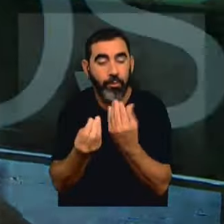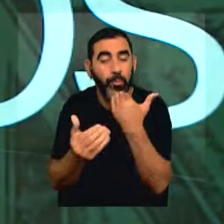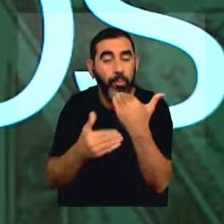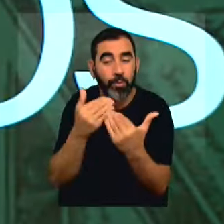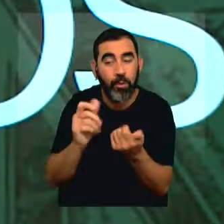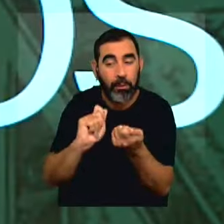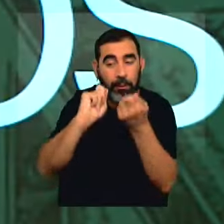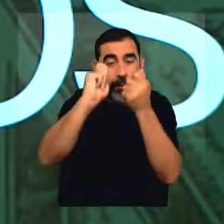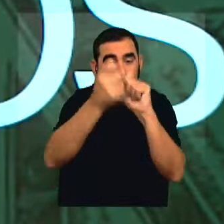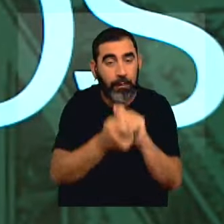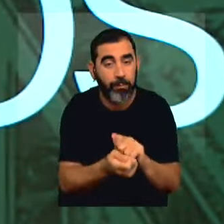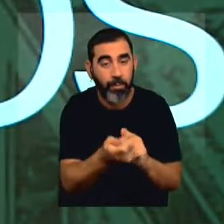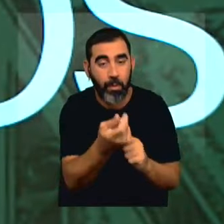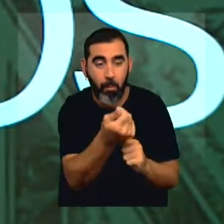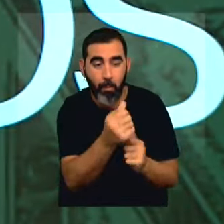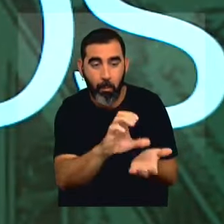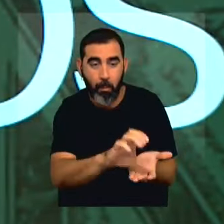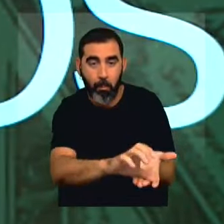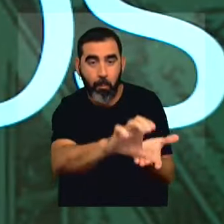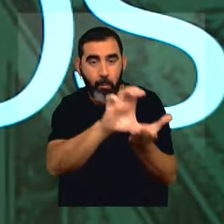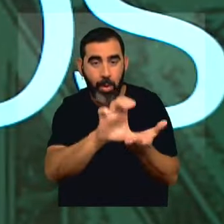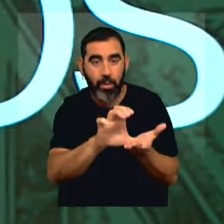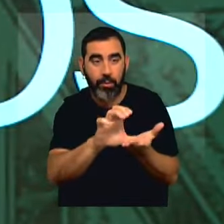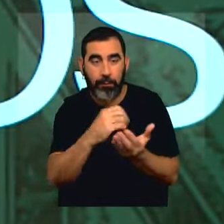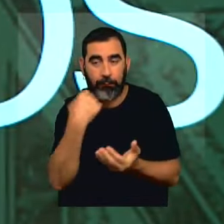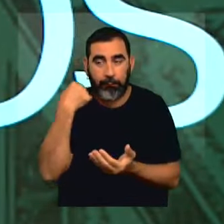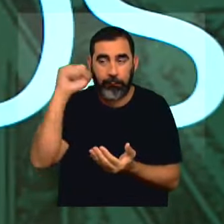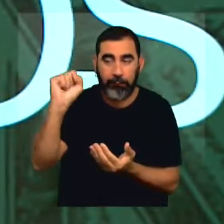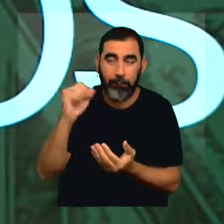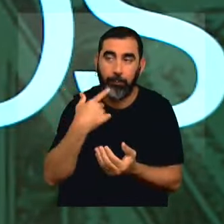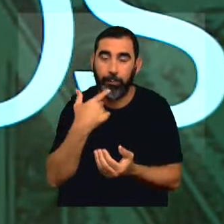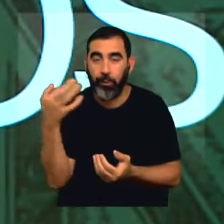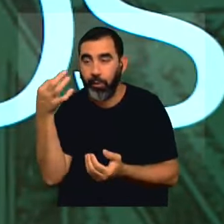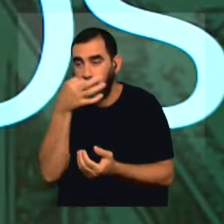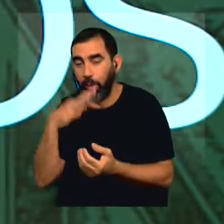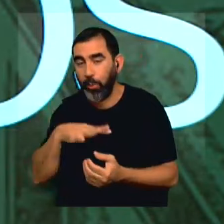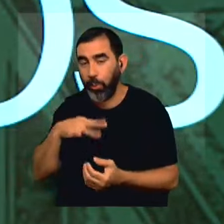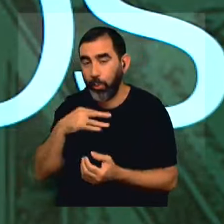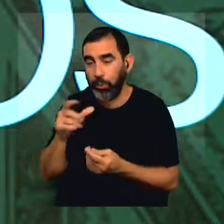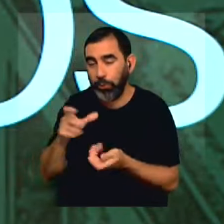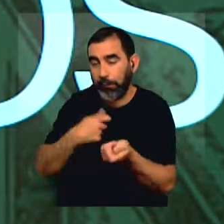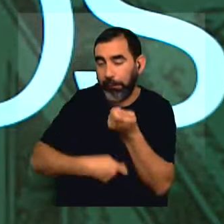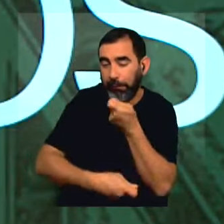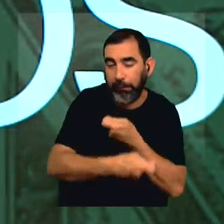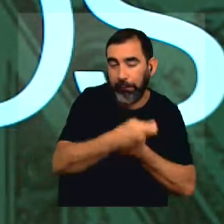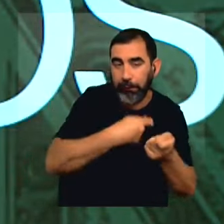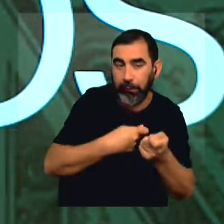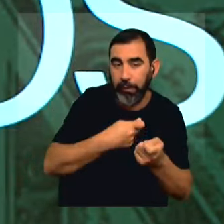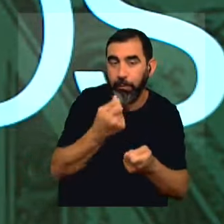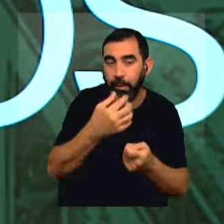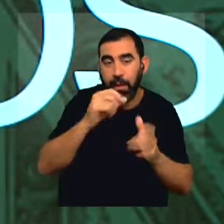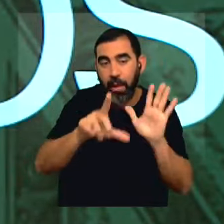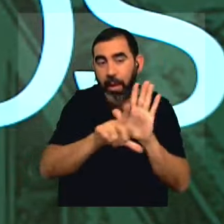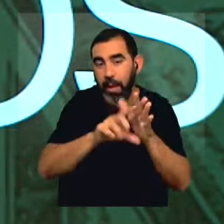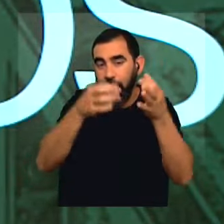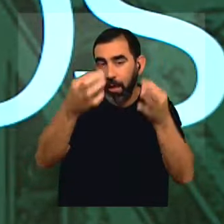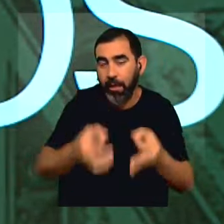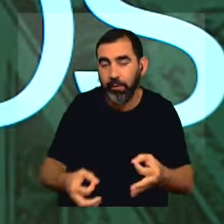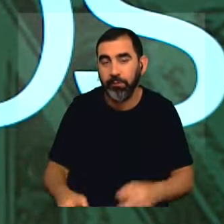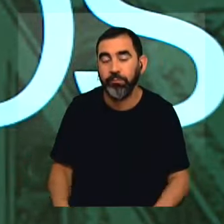de cambiar grandes cantidades de dinero obtenidas de delitos como el narcotráfico la corrupción por otras de origen legítimo